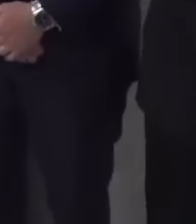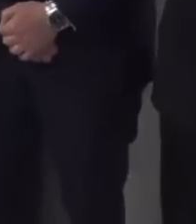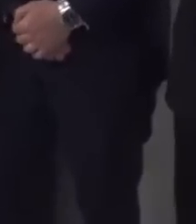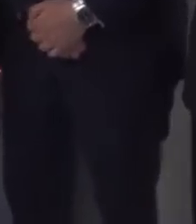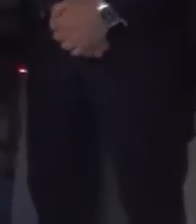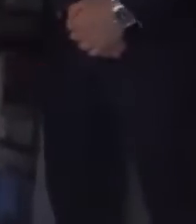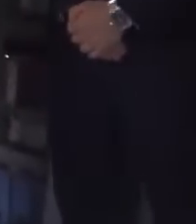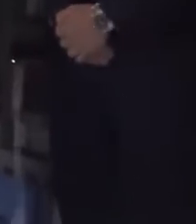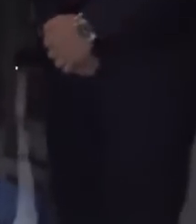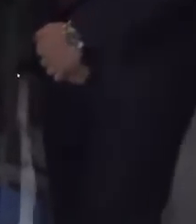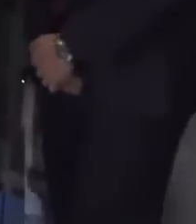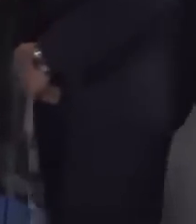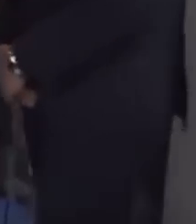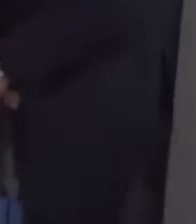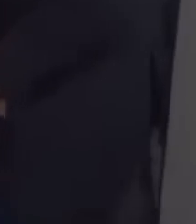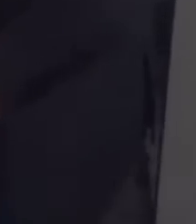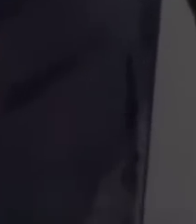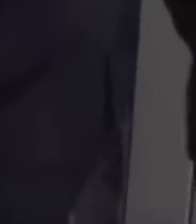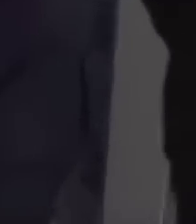Vamos al piso de interruptores.